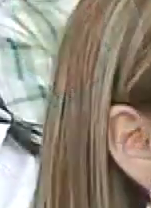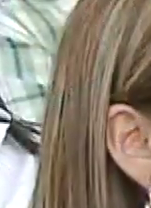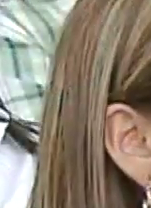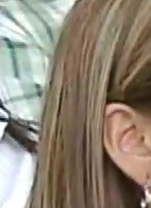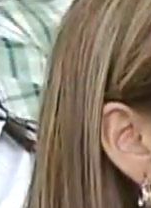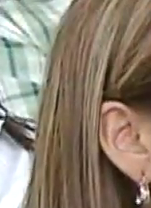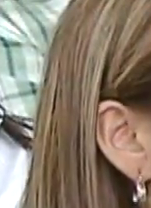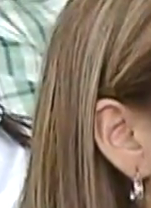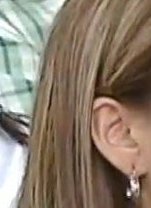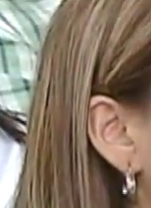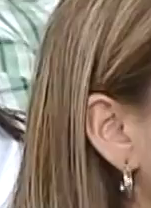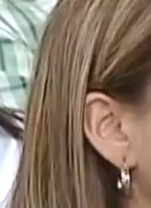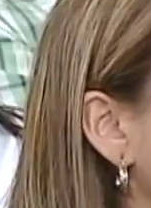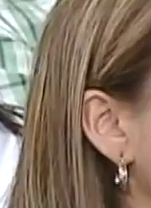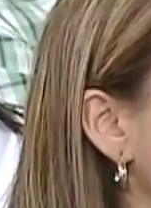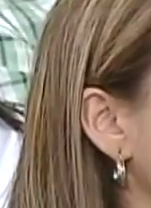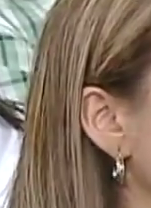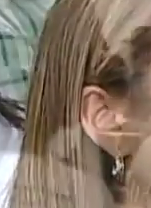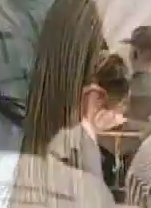muy